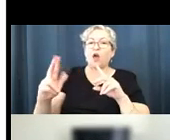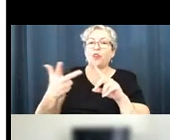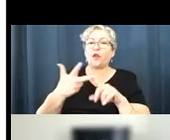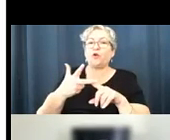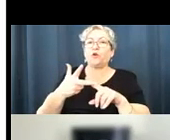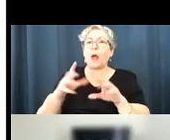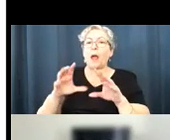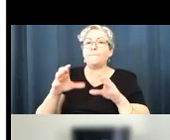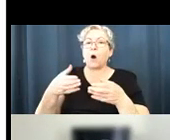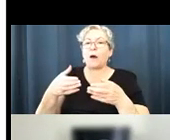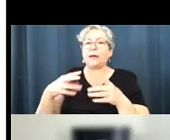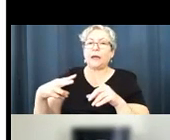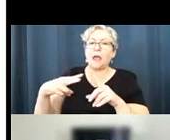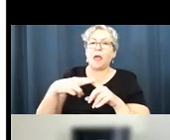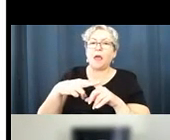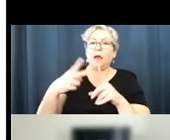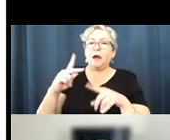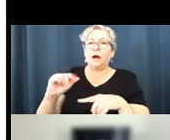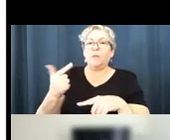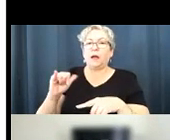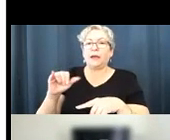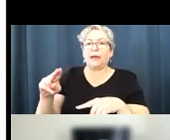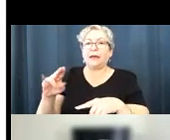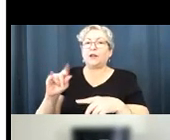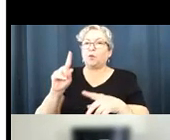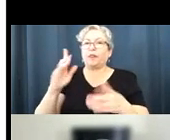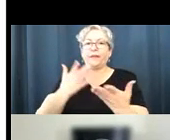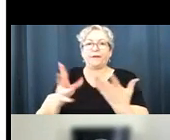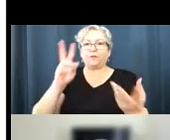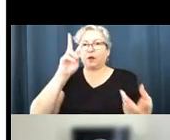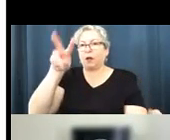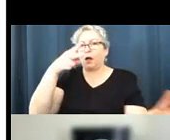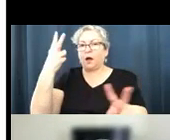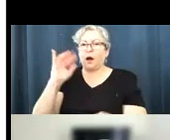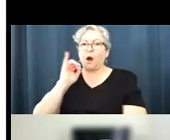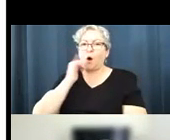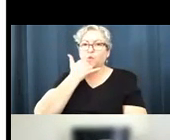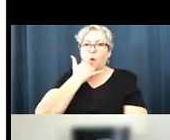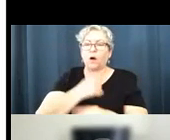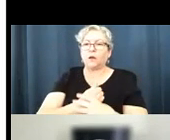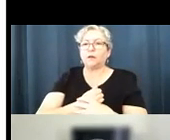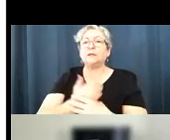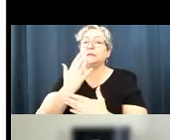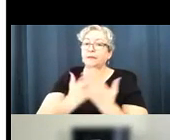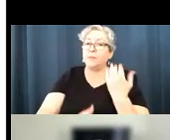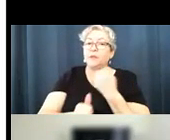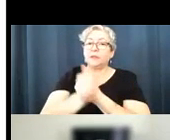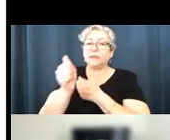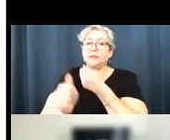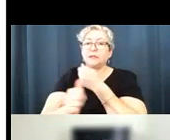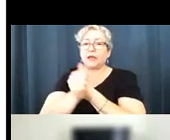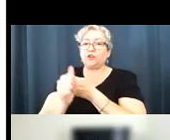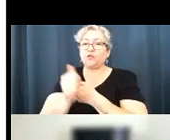ver los plugins de la tercera parte, ¿verdad? Aquí hay algunos que